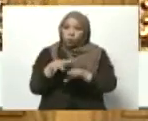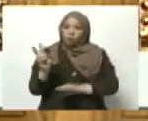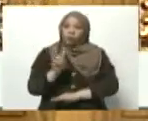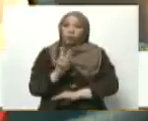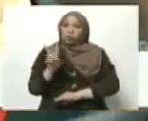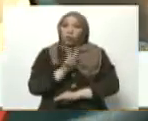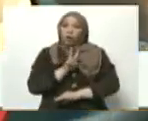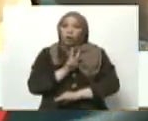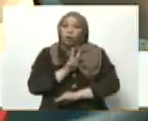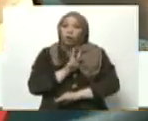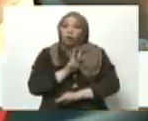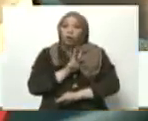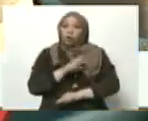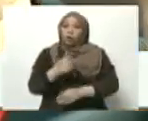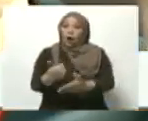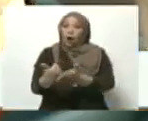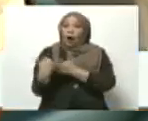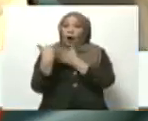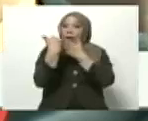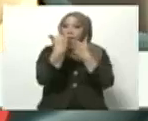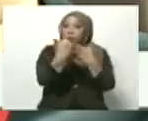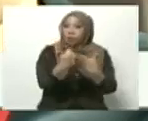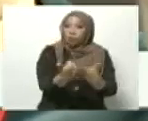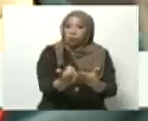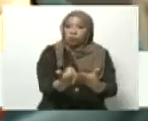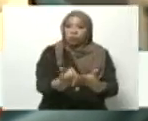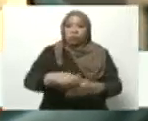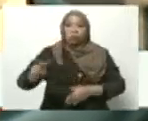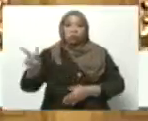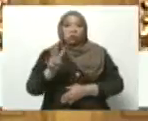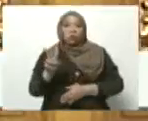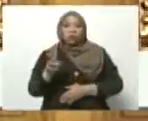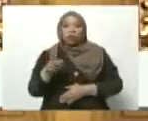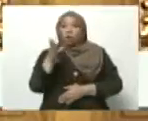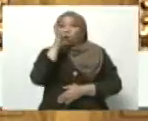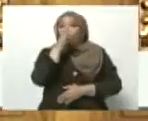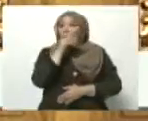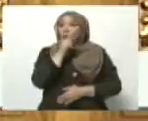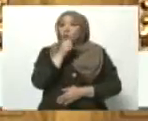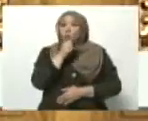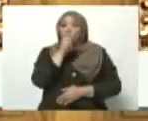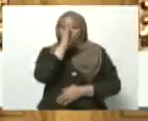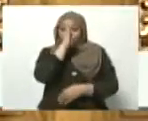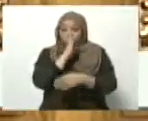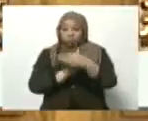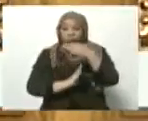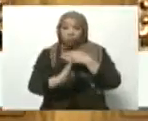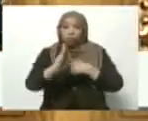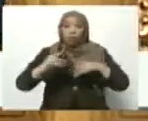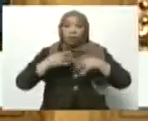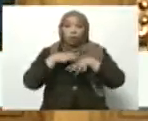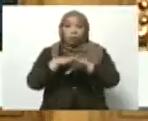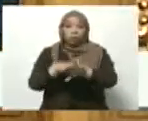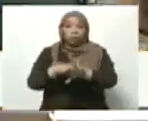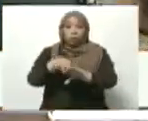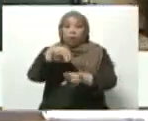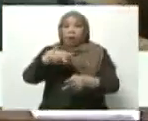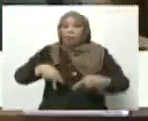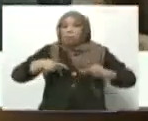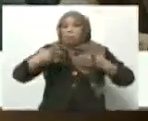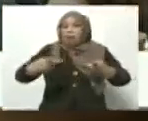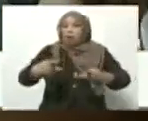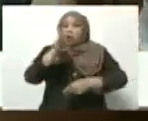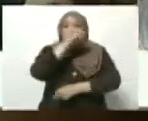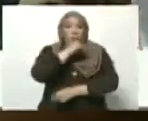venezolanos que les pidió ayuda para invadir a Venezuela no son confiables, ni son dignos, ni tienen integridad. Eso es terrible.